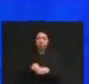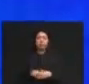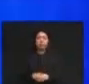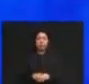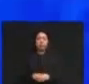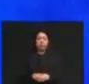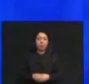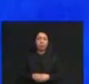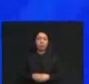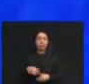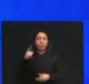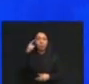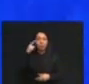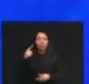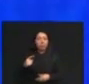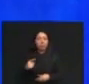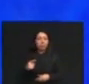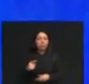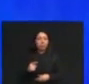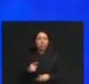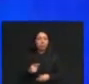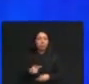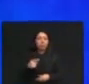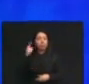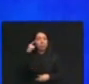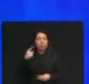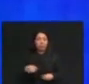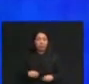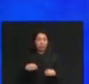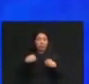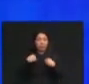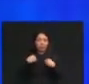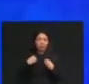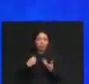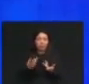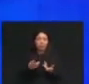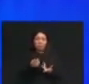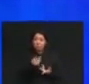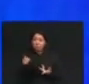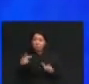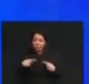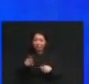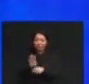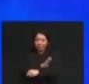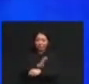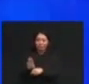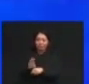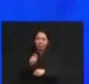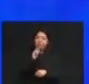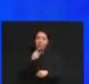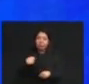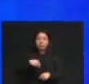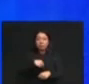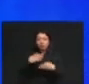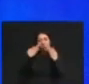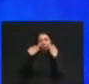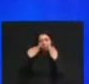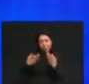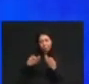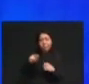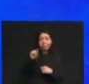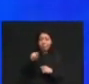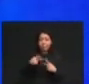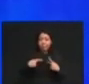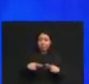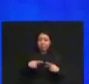especializada que tiene la vida de nuestros, que tiene en la vida de nuestros beneficiarios, así como testificar que con apoyos